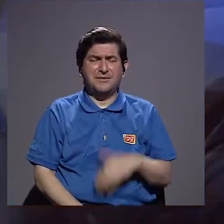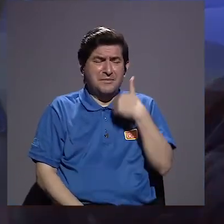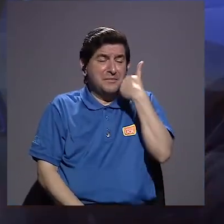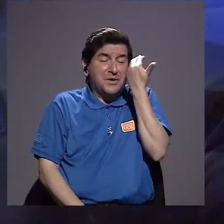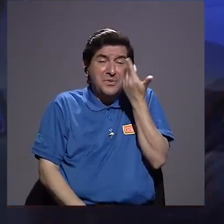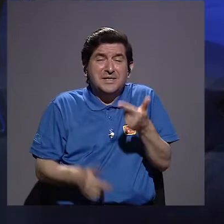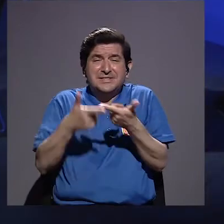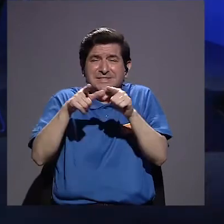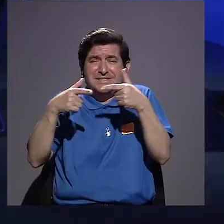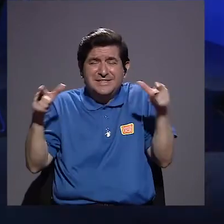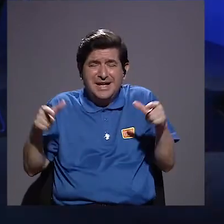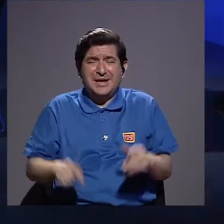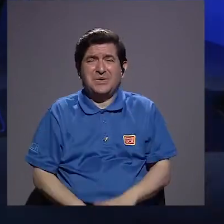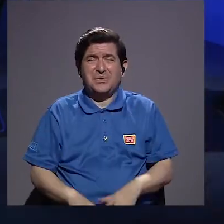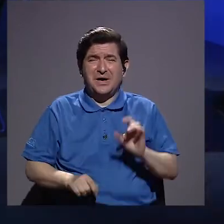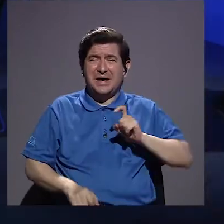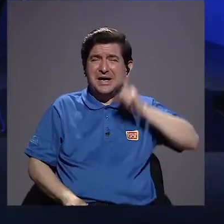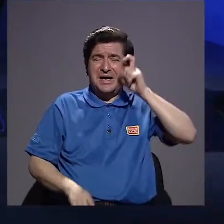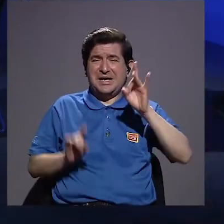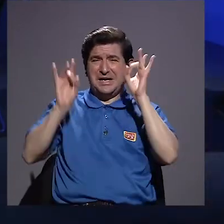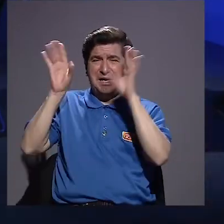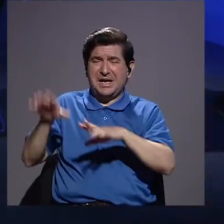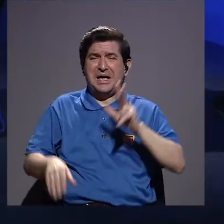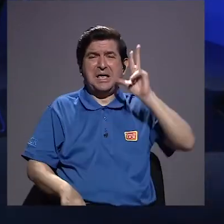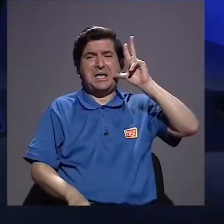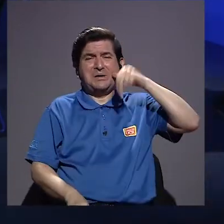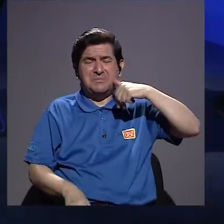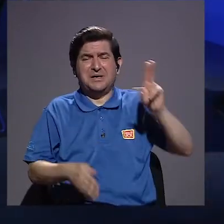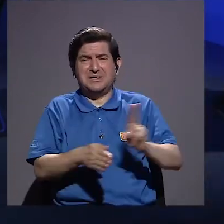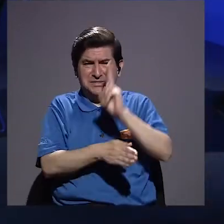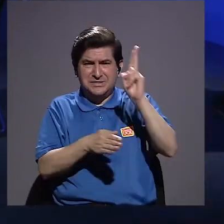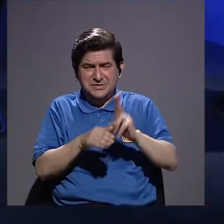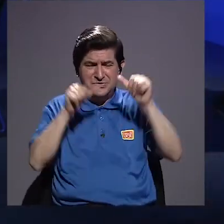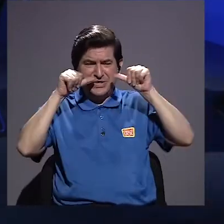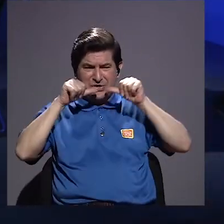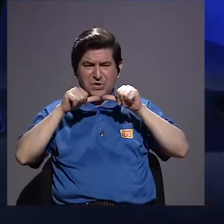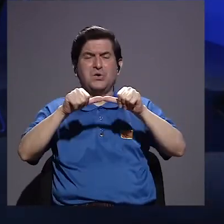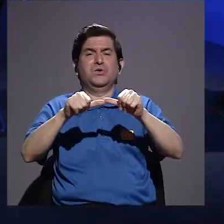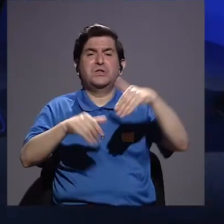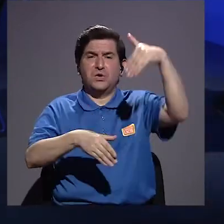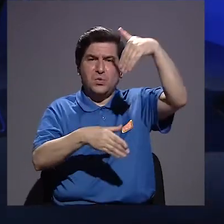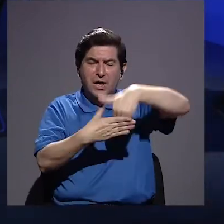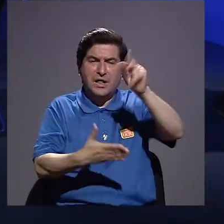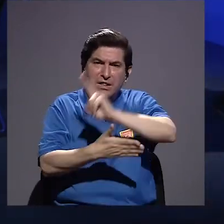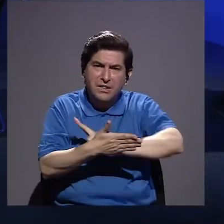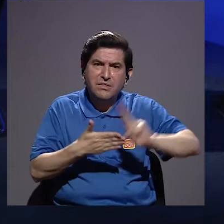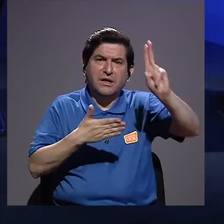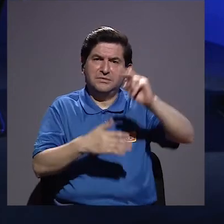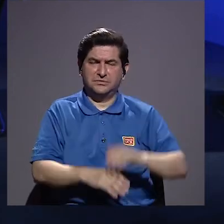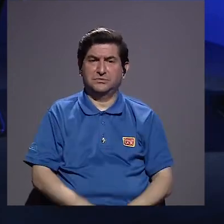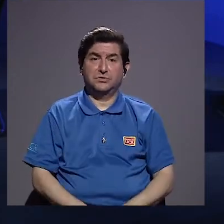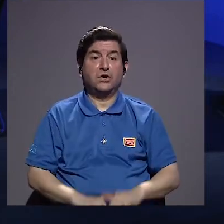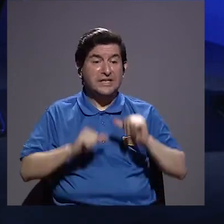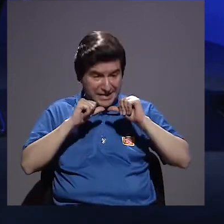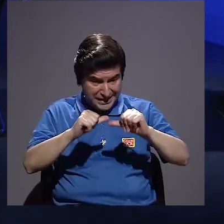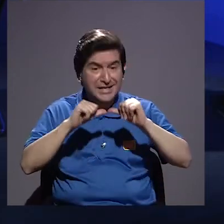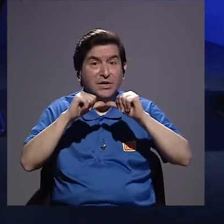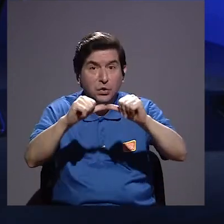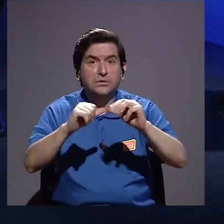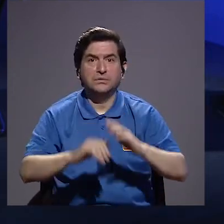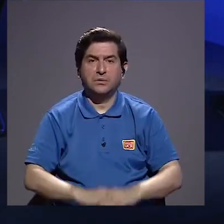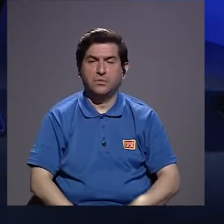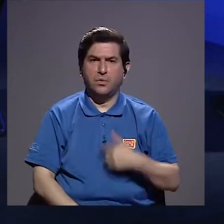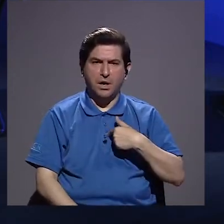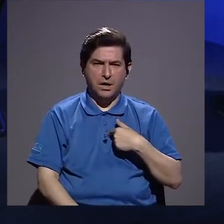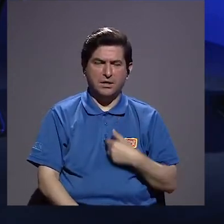ese lenguaje sexista y machista que sigue usándose en la academia. Y sigue usándose.